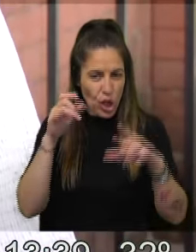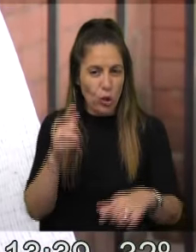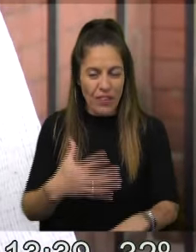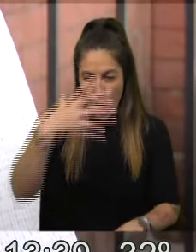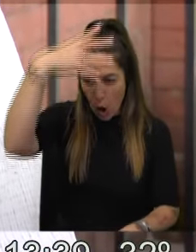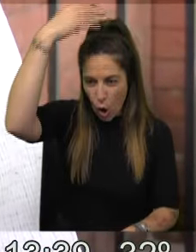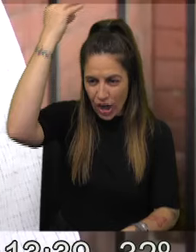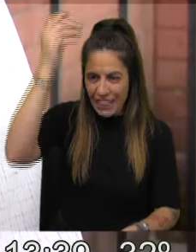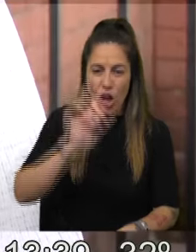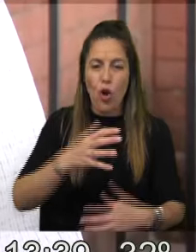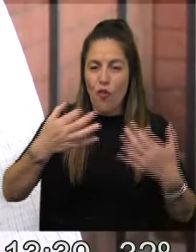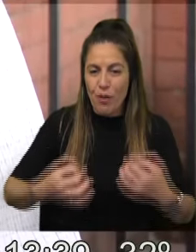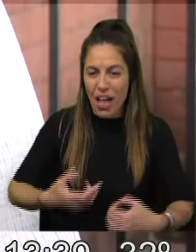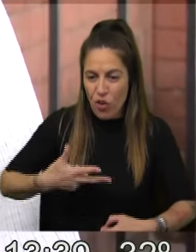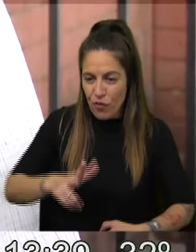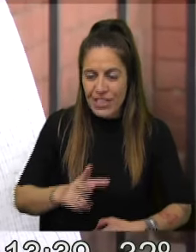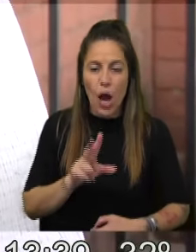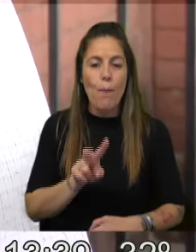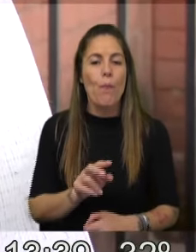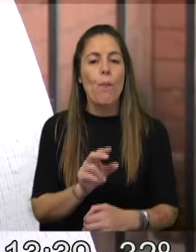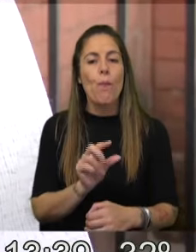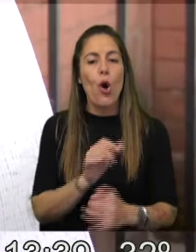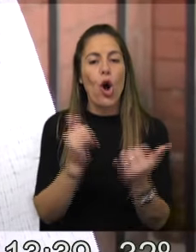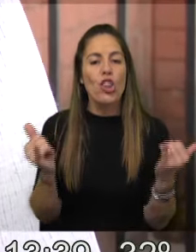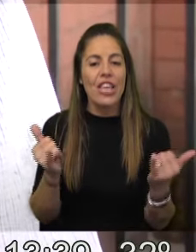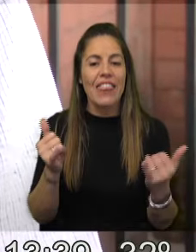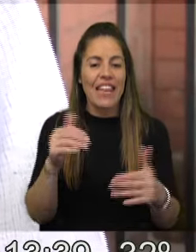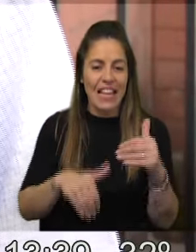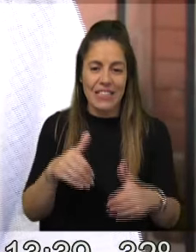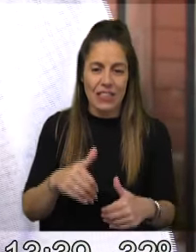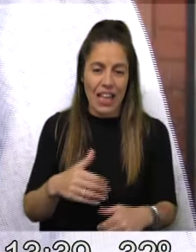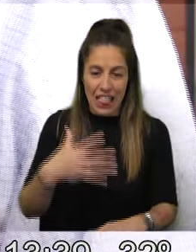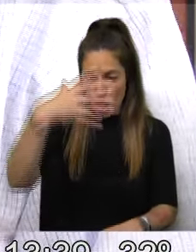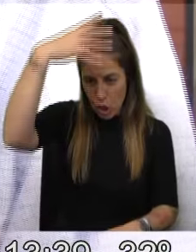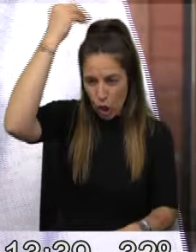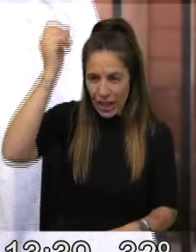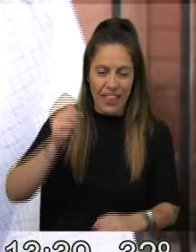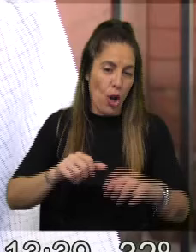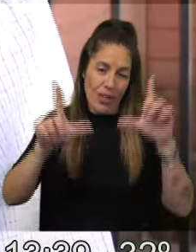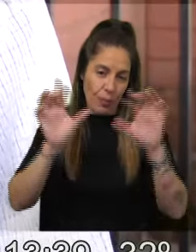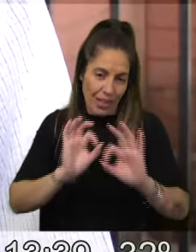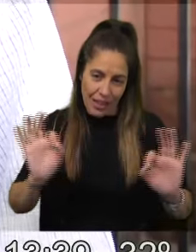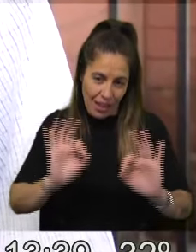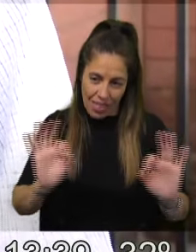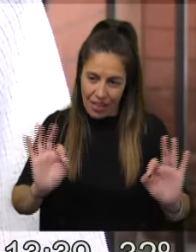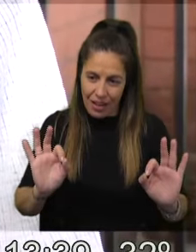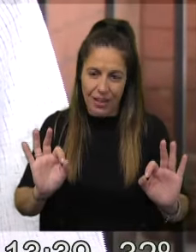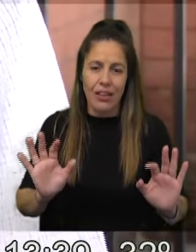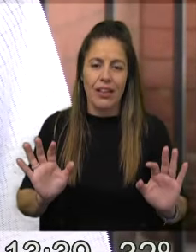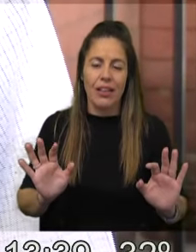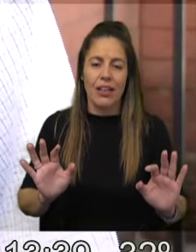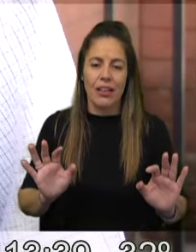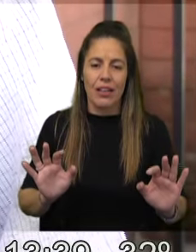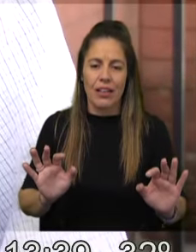no haya confirmado fecha a pocos días de las elecciones? No, de Ojeda no me sorprende nada. Viste que es,